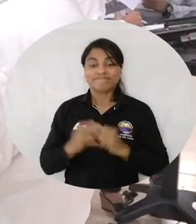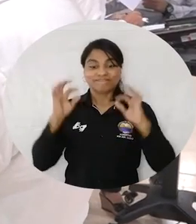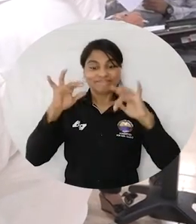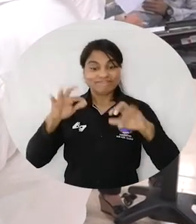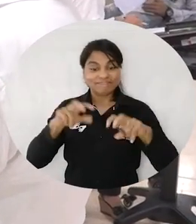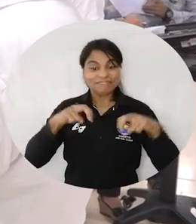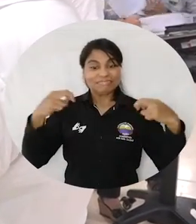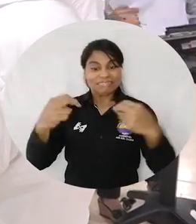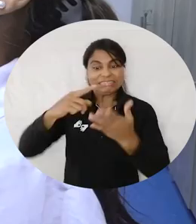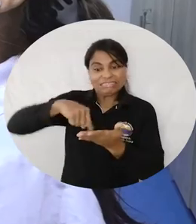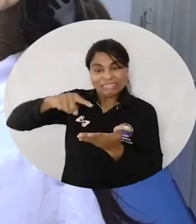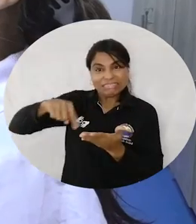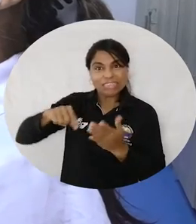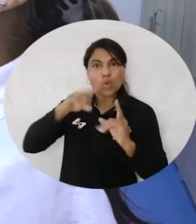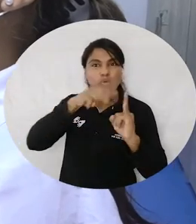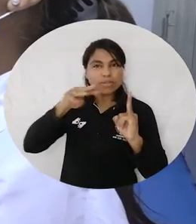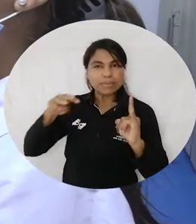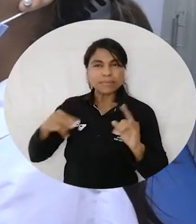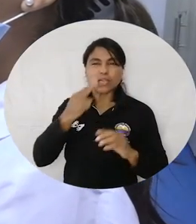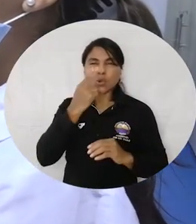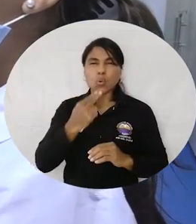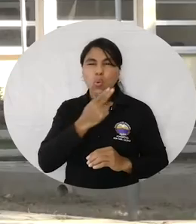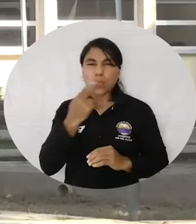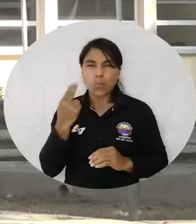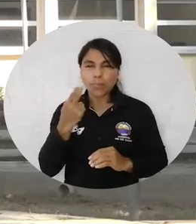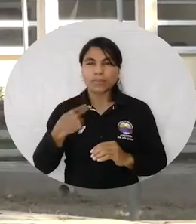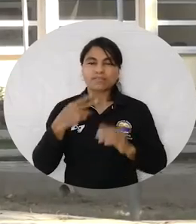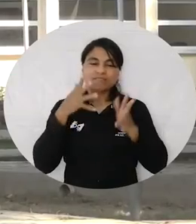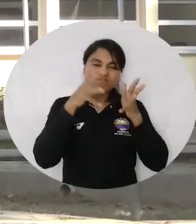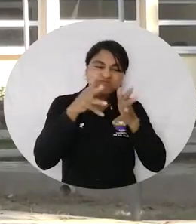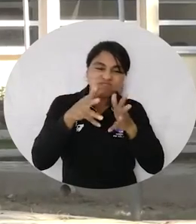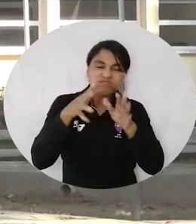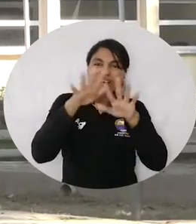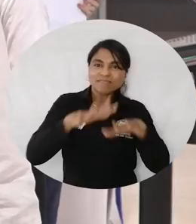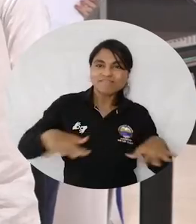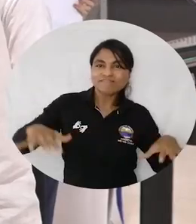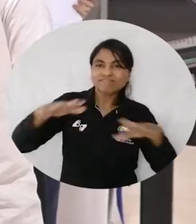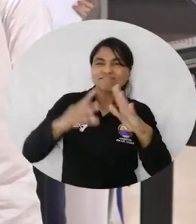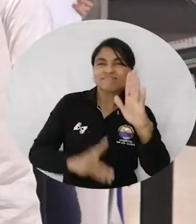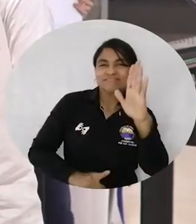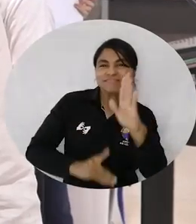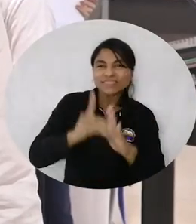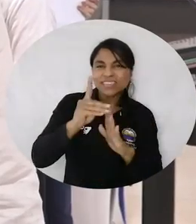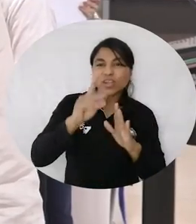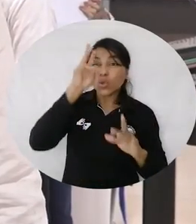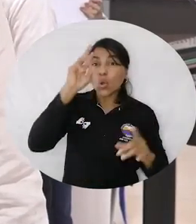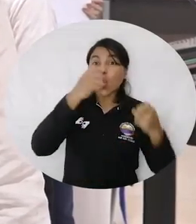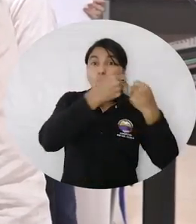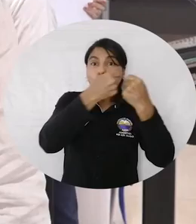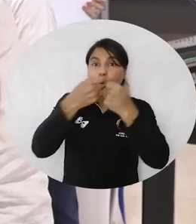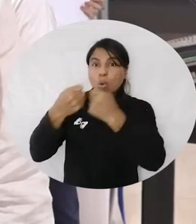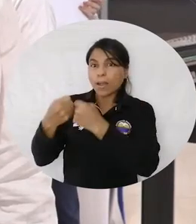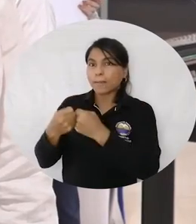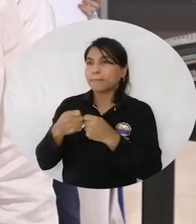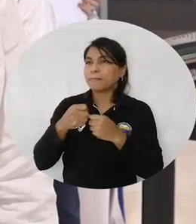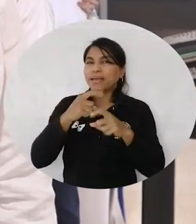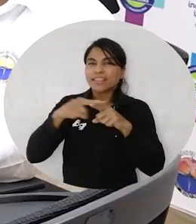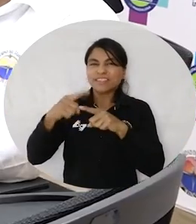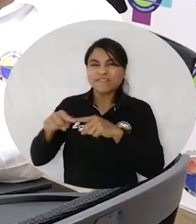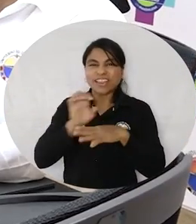del compromiso de Unimagdalena con la educación y el desarrollo del territorio y se suma a las numerosas alianzas que ha consolidado con